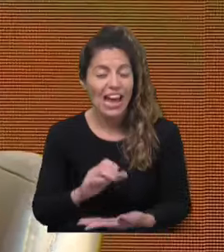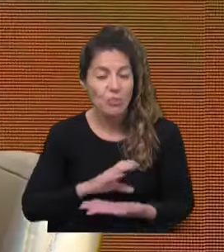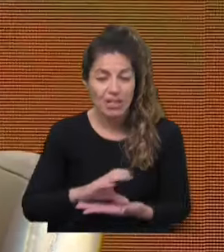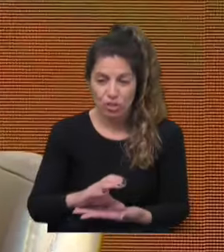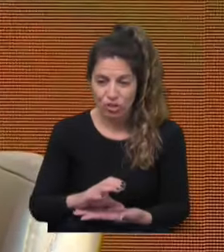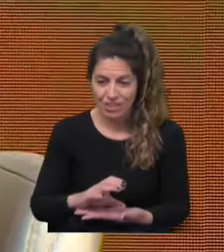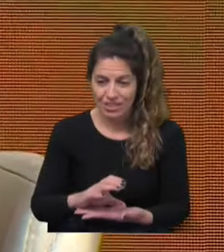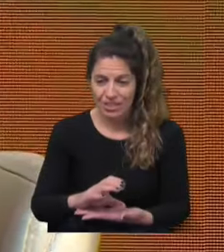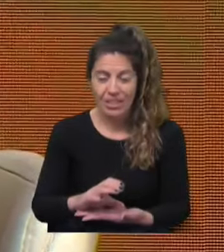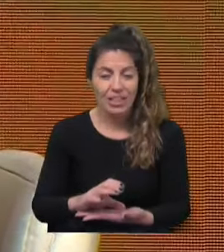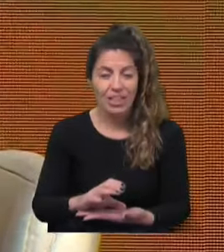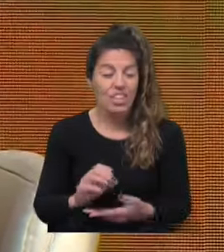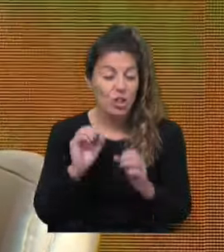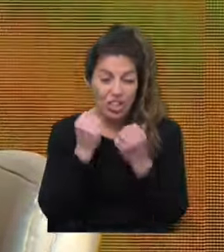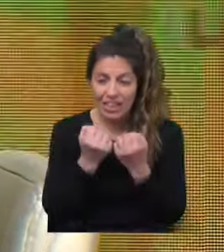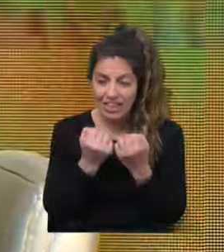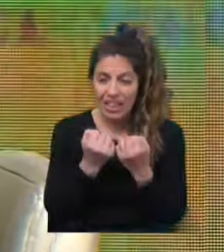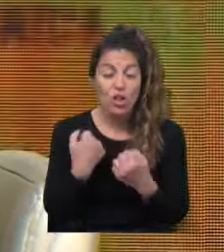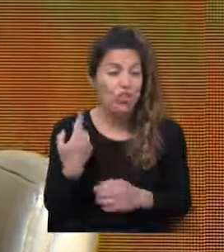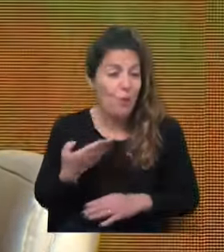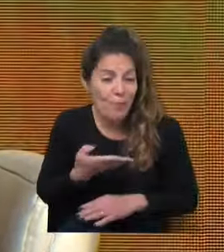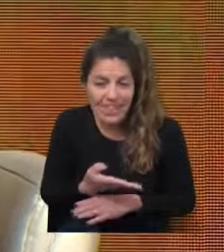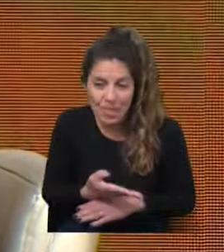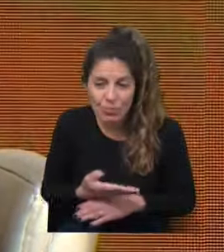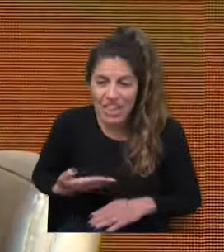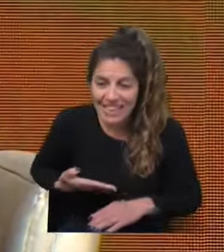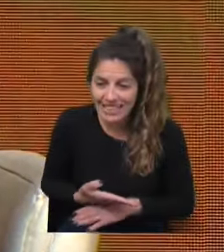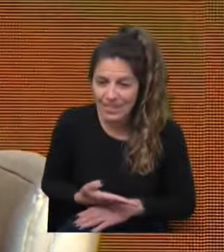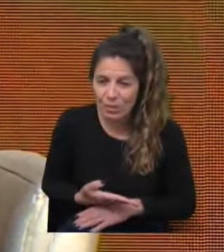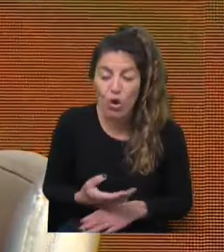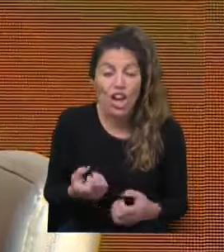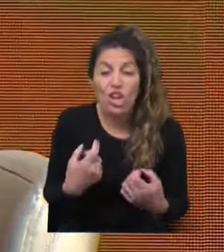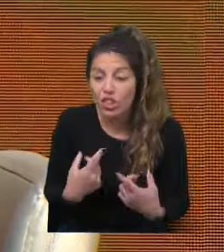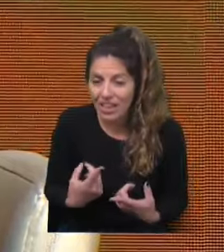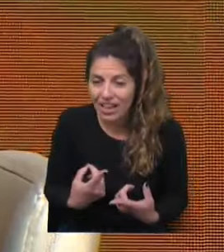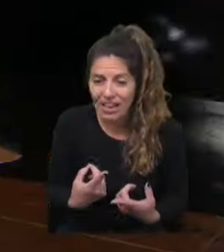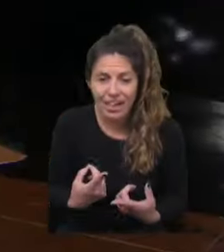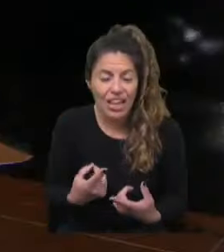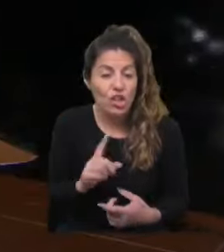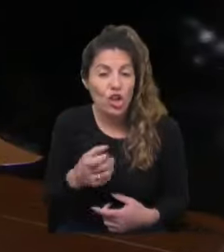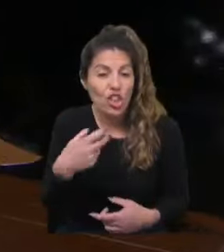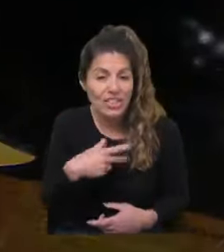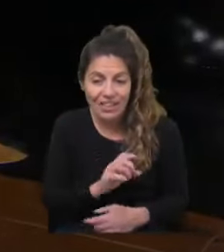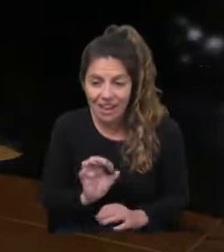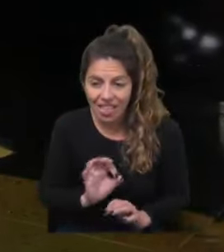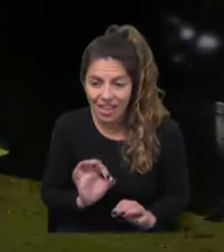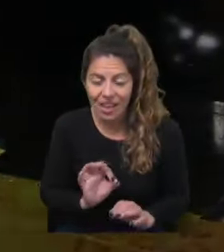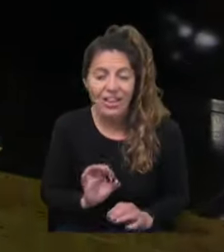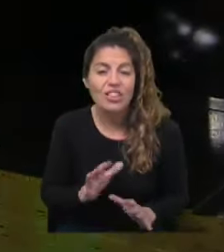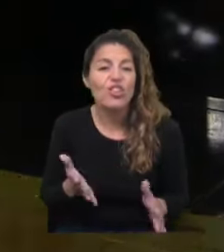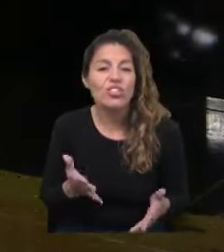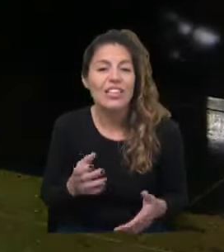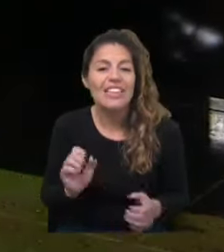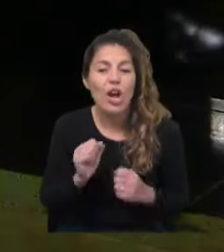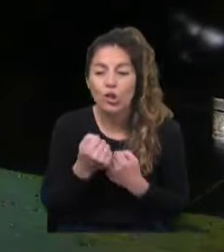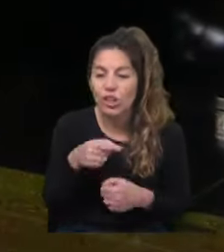inversiones que son secretas, que nosotros pedimos, exigimos que nos digan y no nos dicen. Entonces decimos, ¿qué te estás